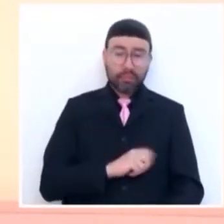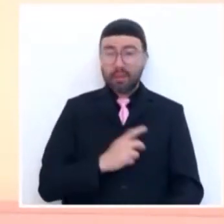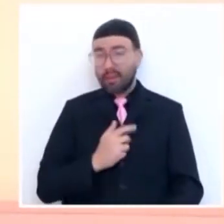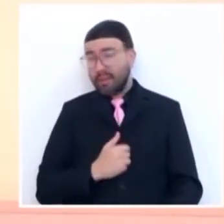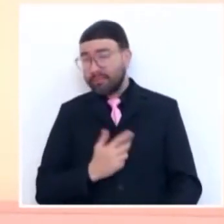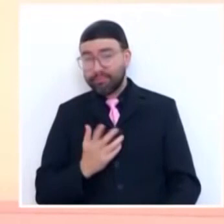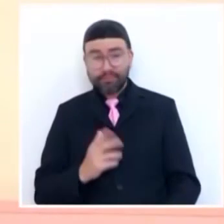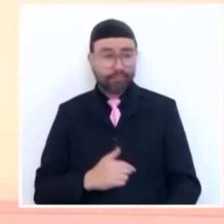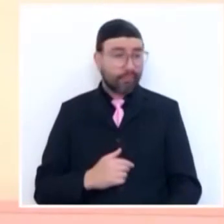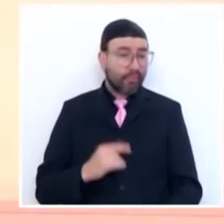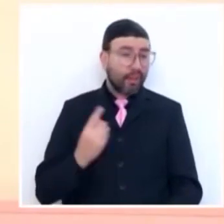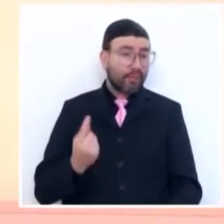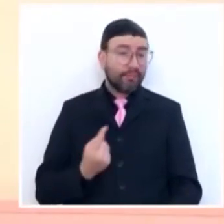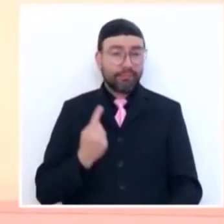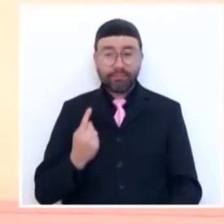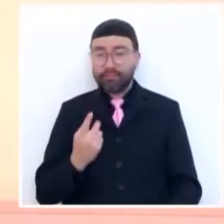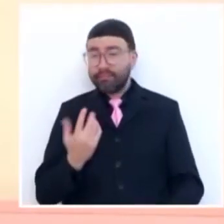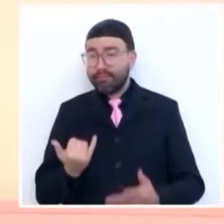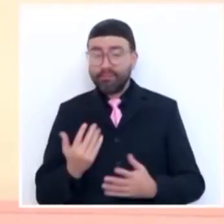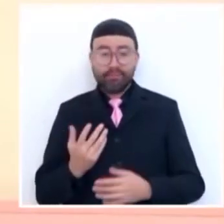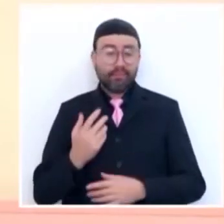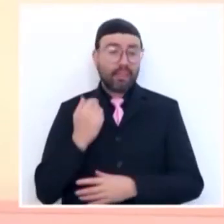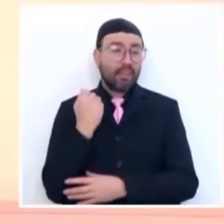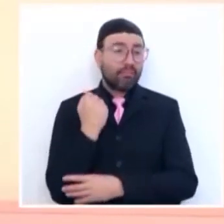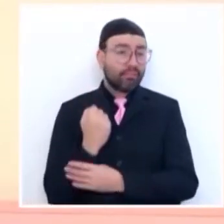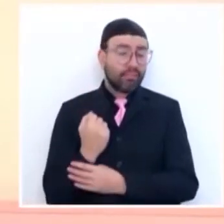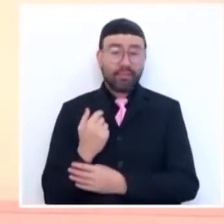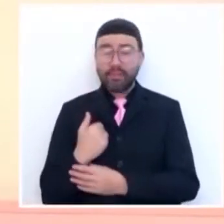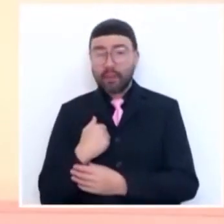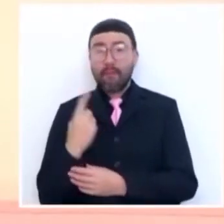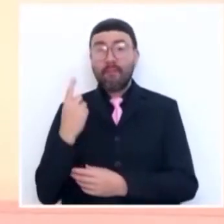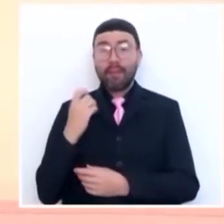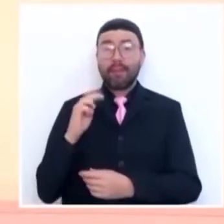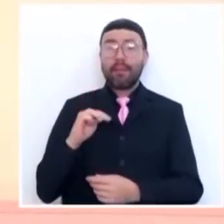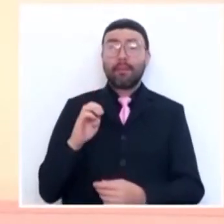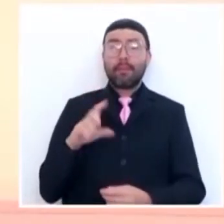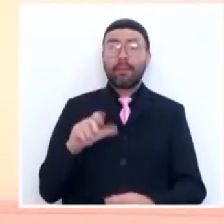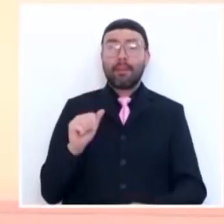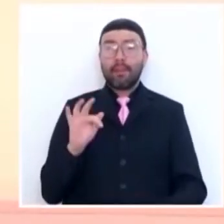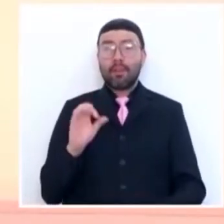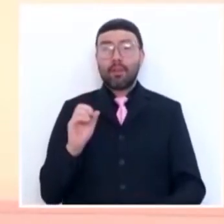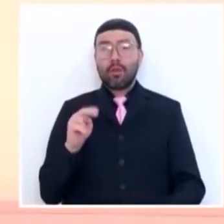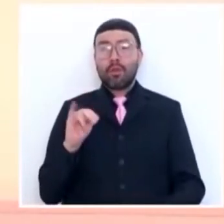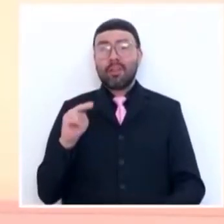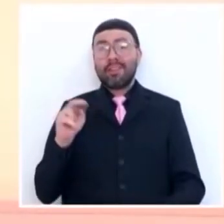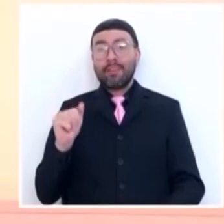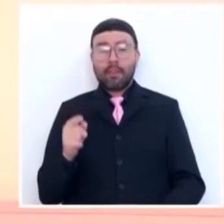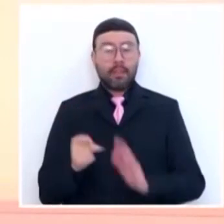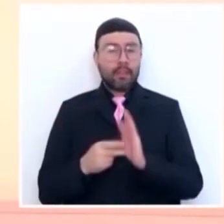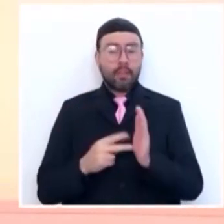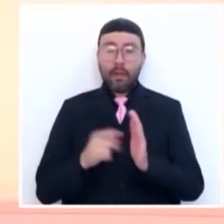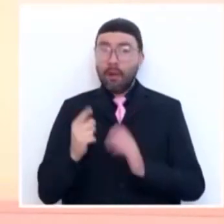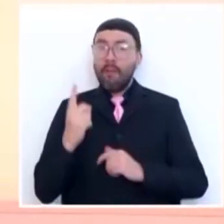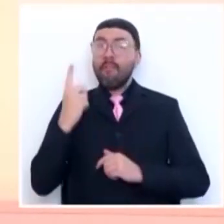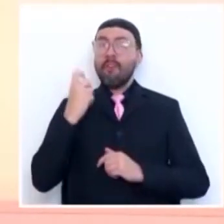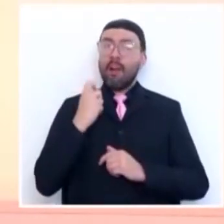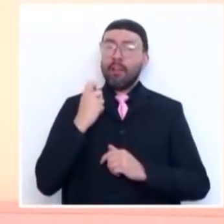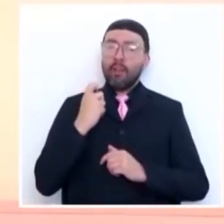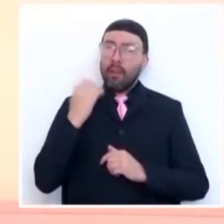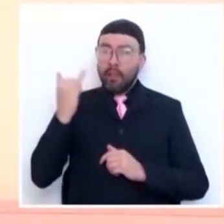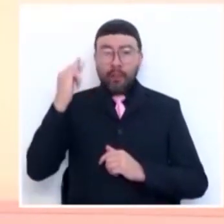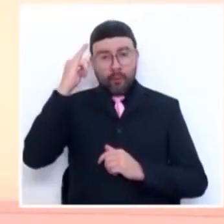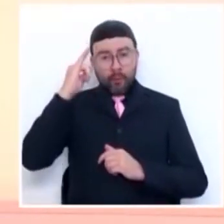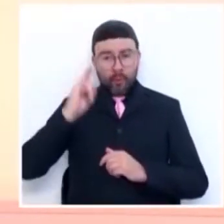ganas, desmotivados, porque tenemos deficiencias de melatonina, y eso significa que tenemos deficiencia de un